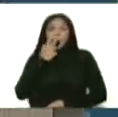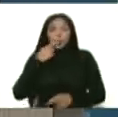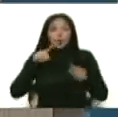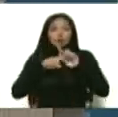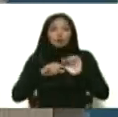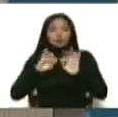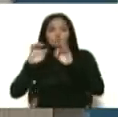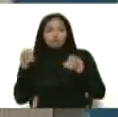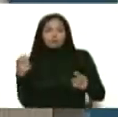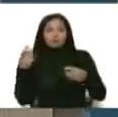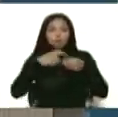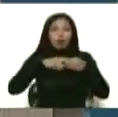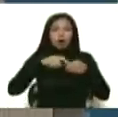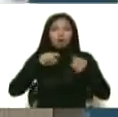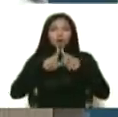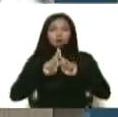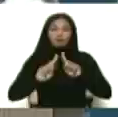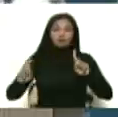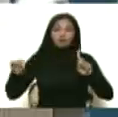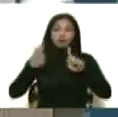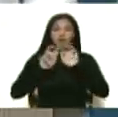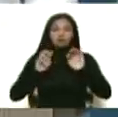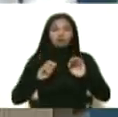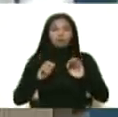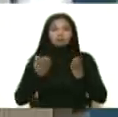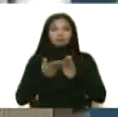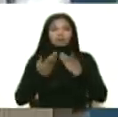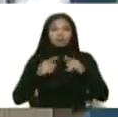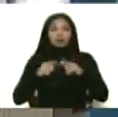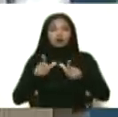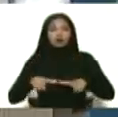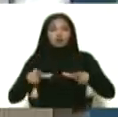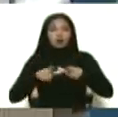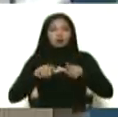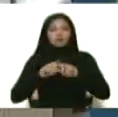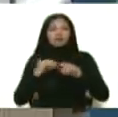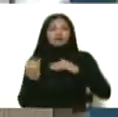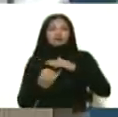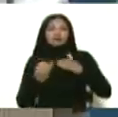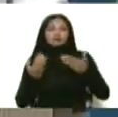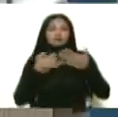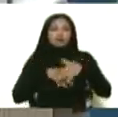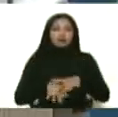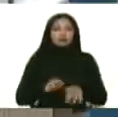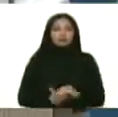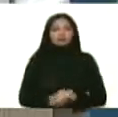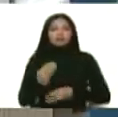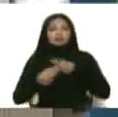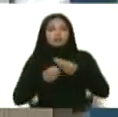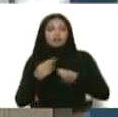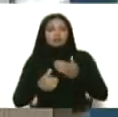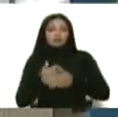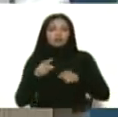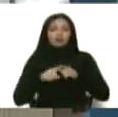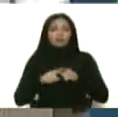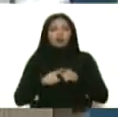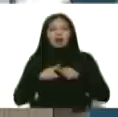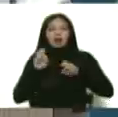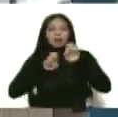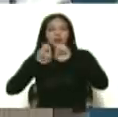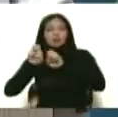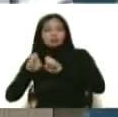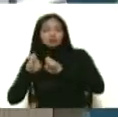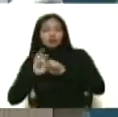sí son ingresados para aislamiento y para estudio en un centro diagnóstico integral y allí se les hace, además de la prueba rápida, la prueba